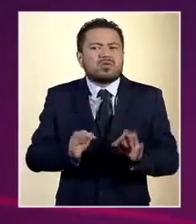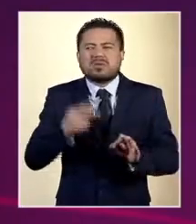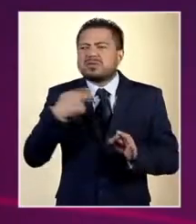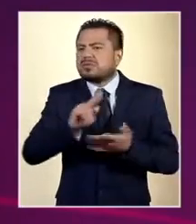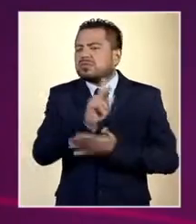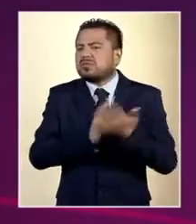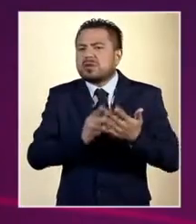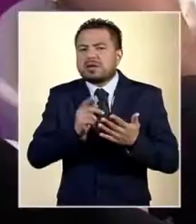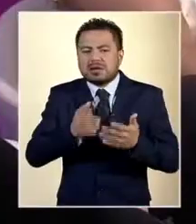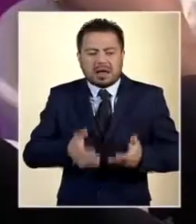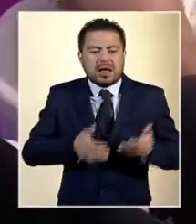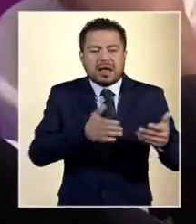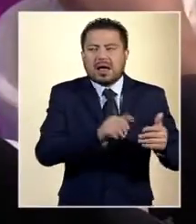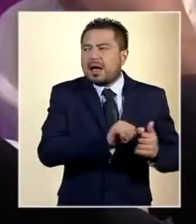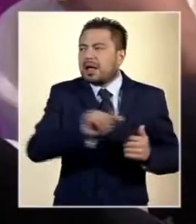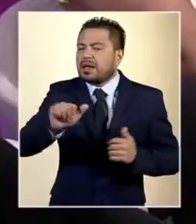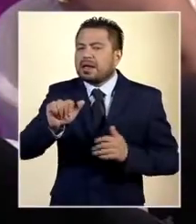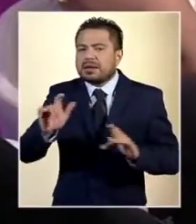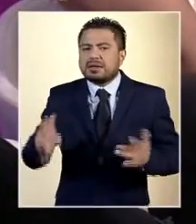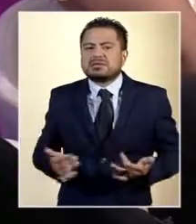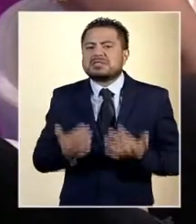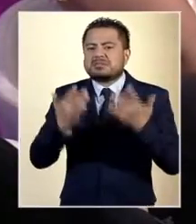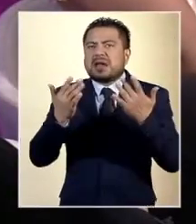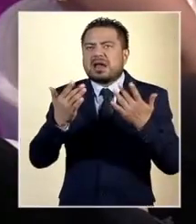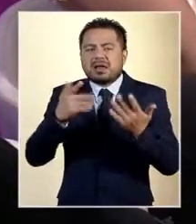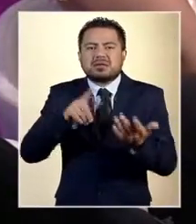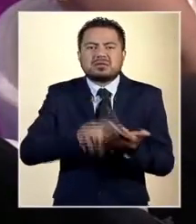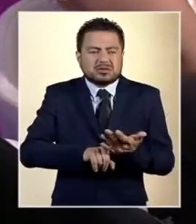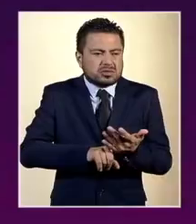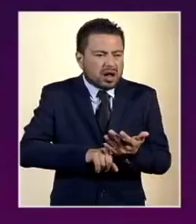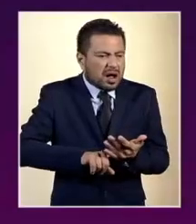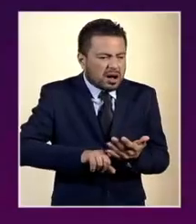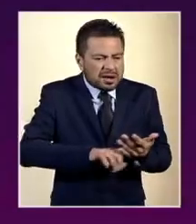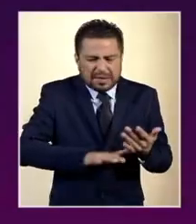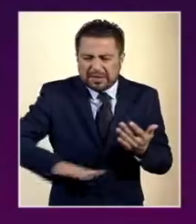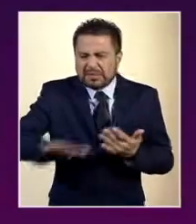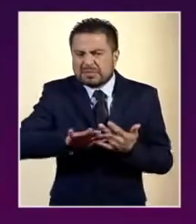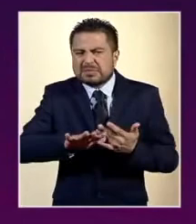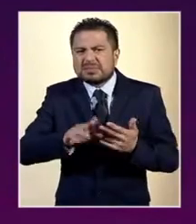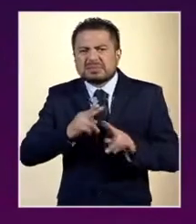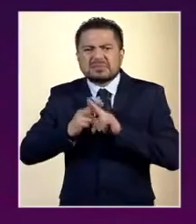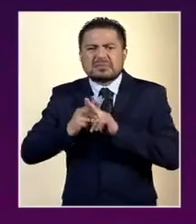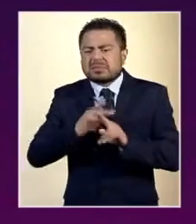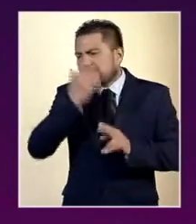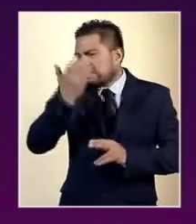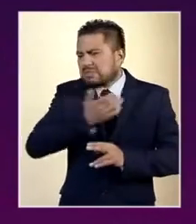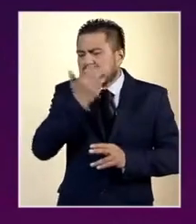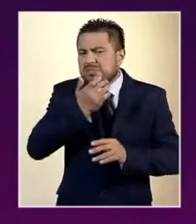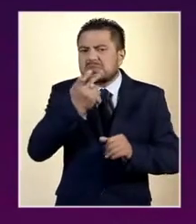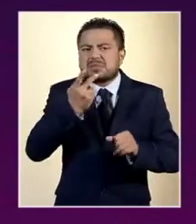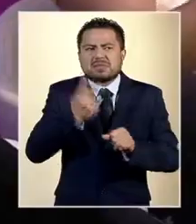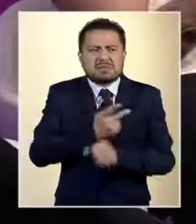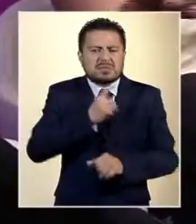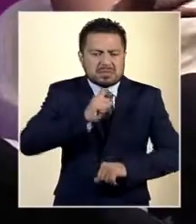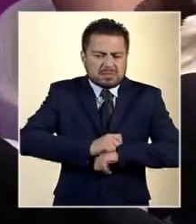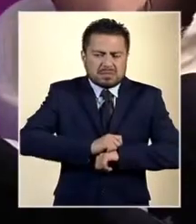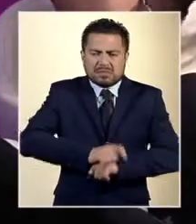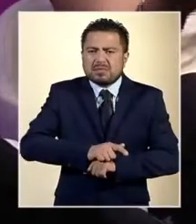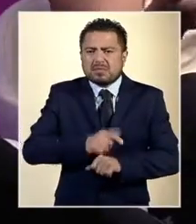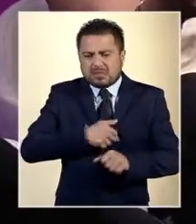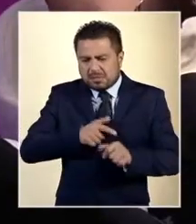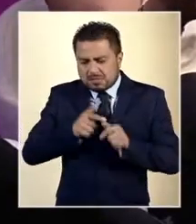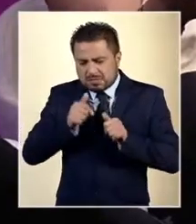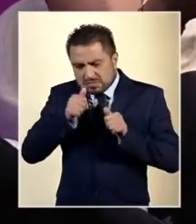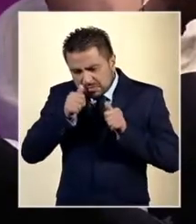llama De la Calle a la Esperanza, íbamos a las zonas donde pernoctaban, donde solían pasar el tiempo, seguimos